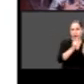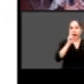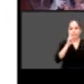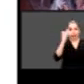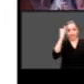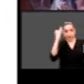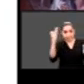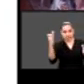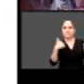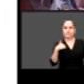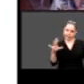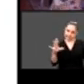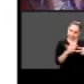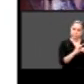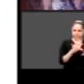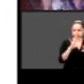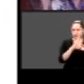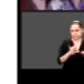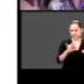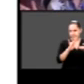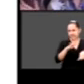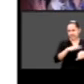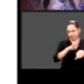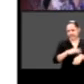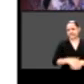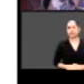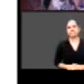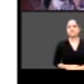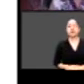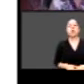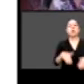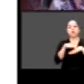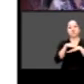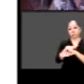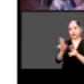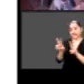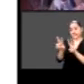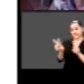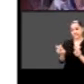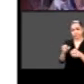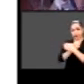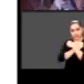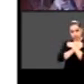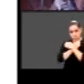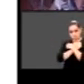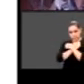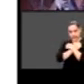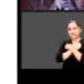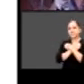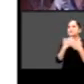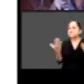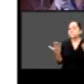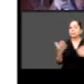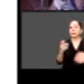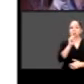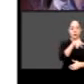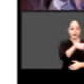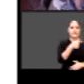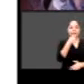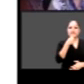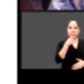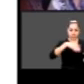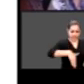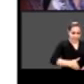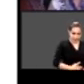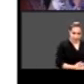sobre la educación lo primero que tendríamos que señalar es que la educación de la primera infancia la entendemos de los cero a los